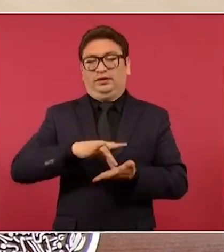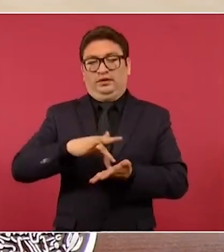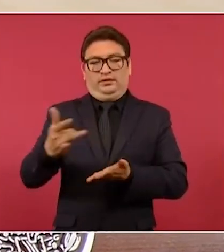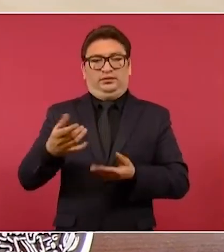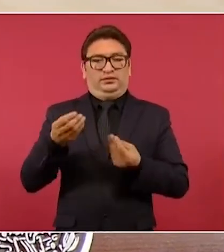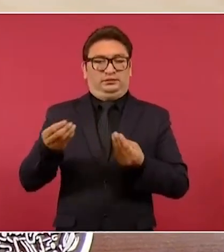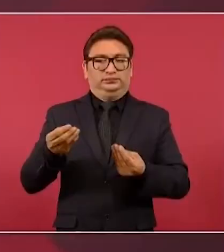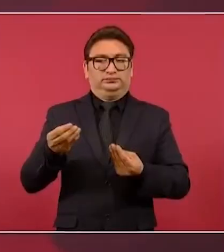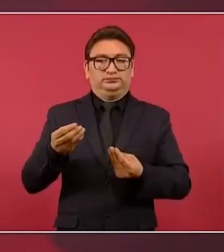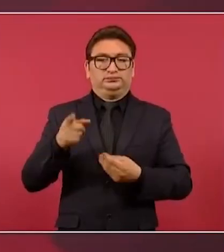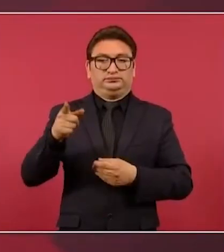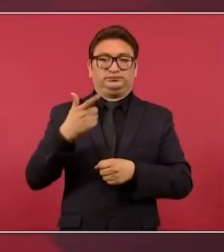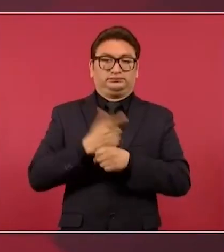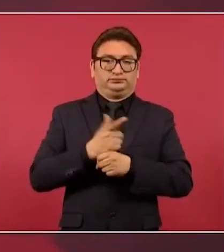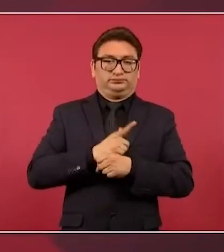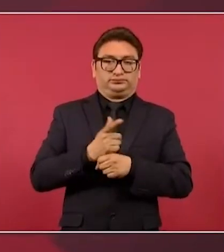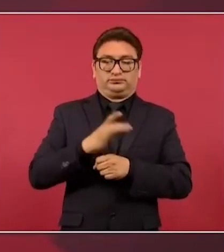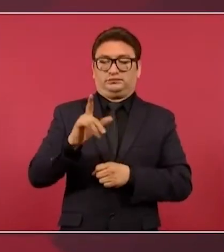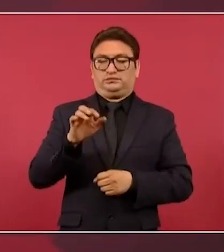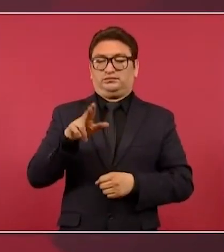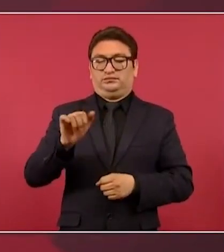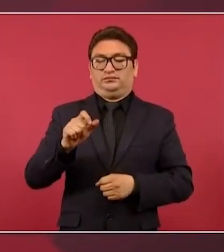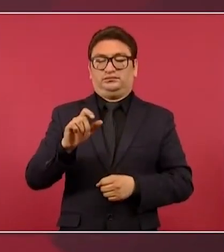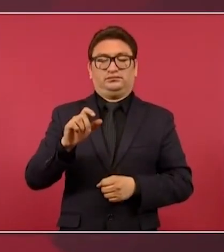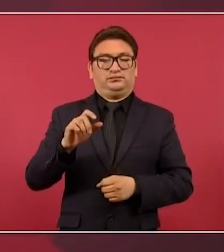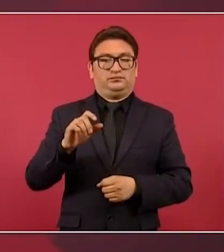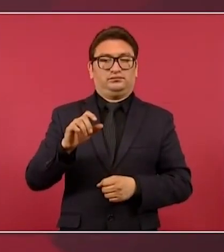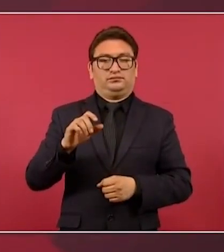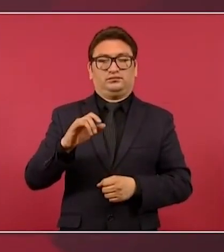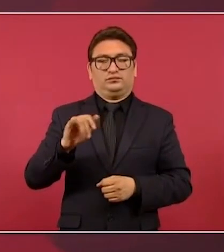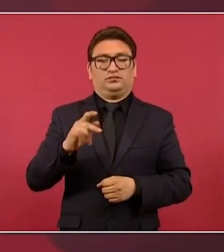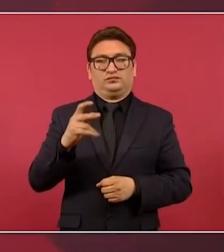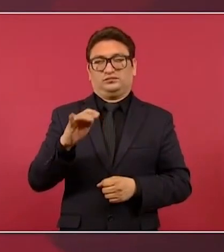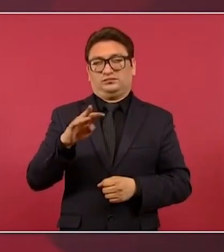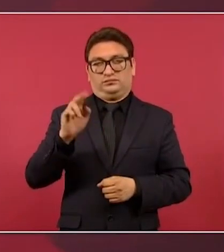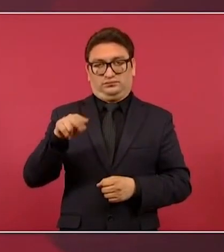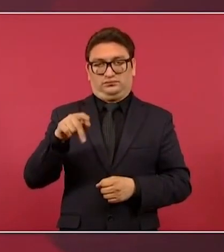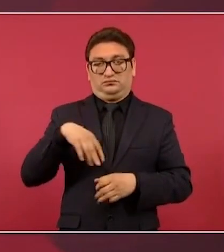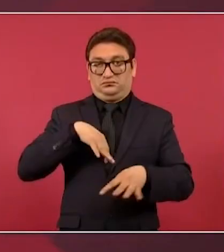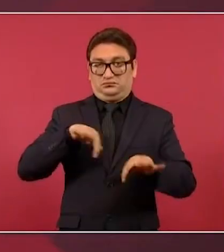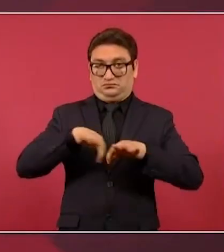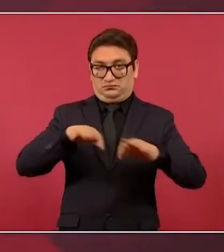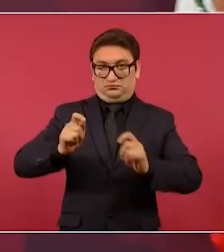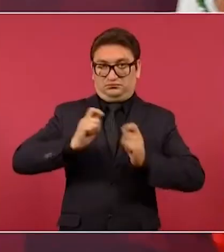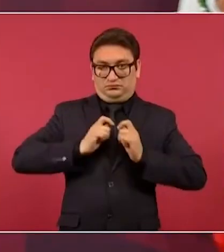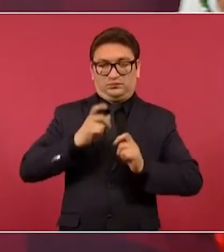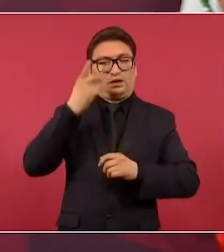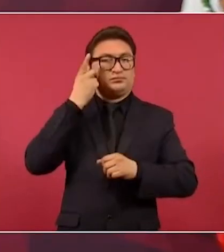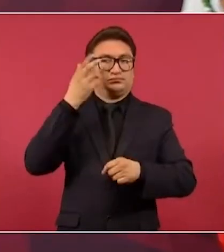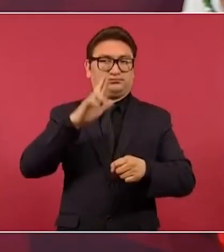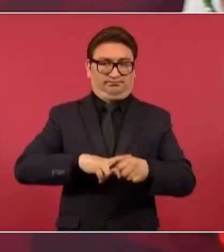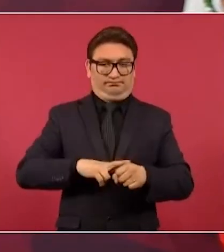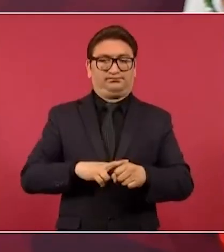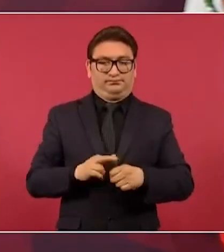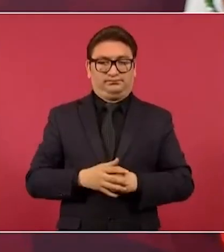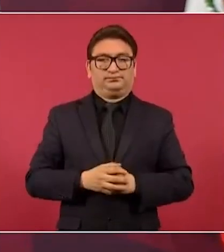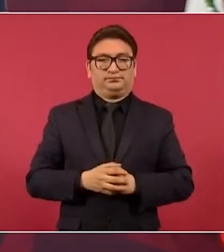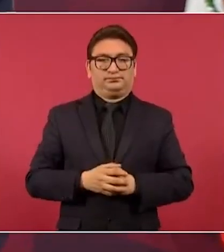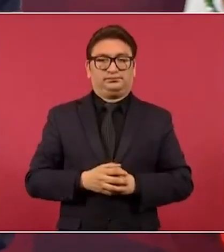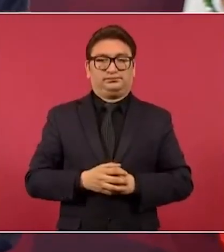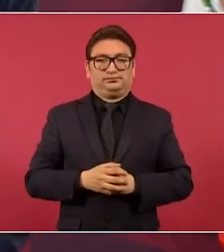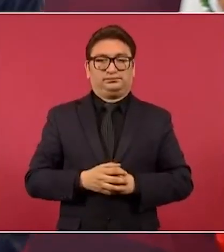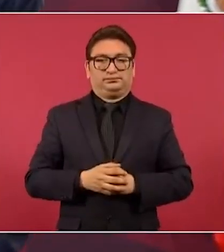a la licenciada Clara Hussimann, que me dio trabajo. Fui director de